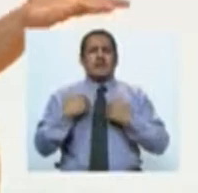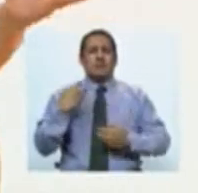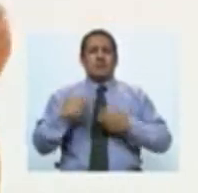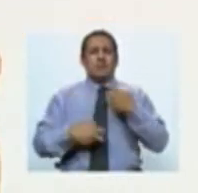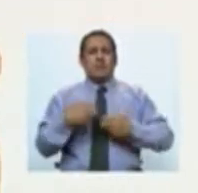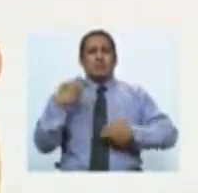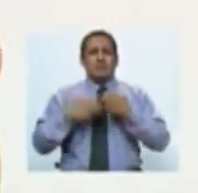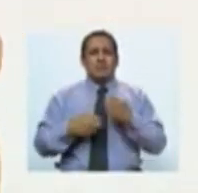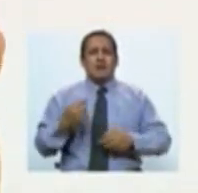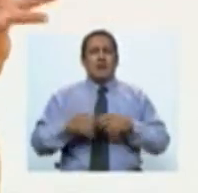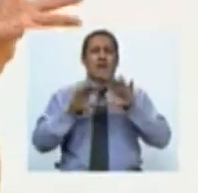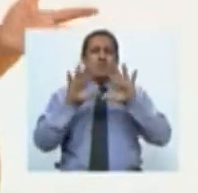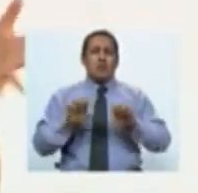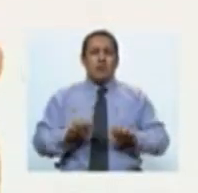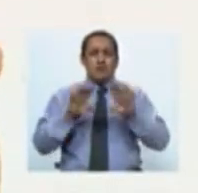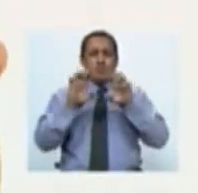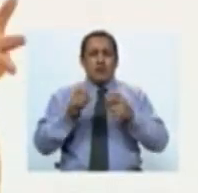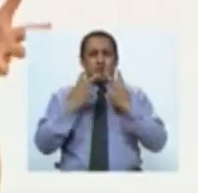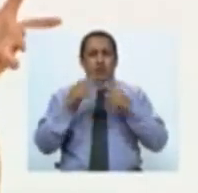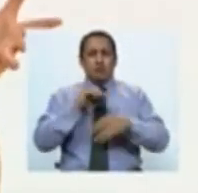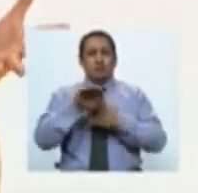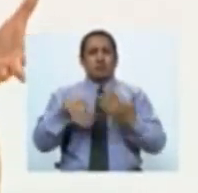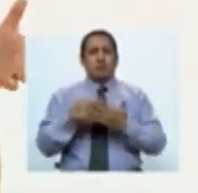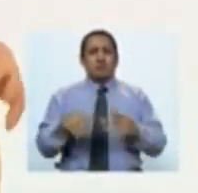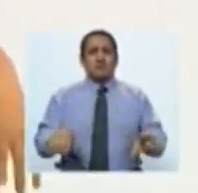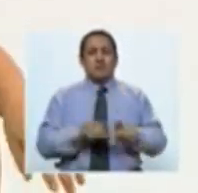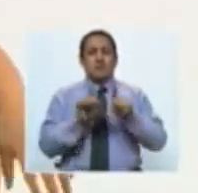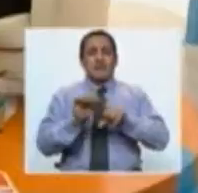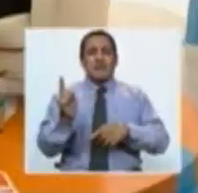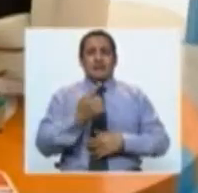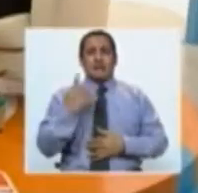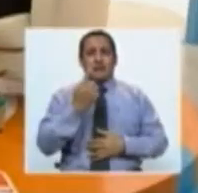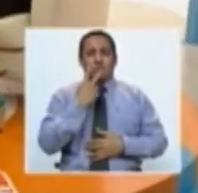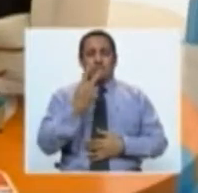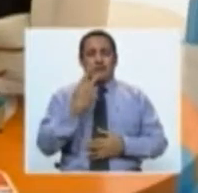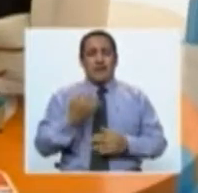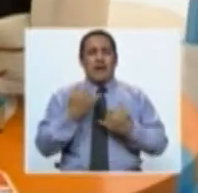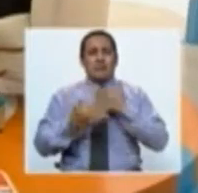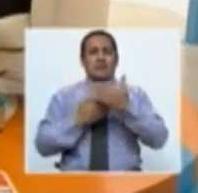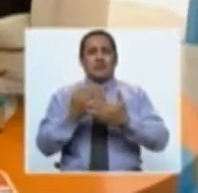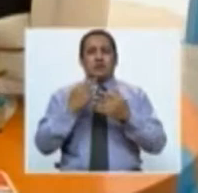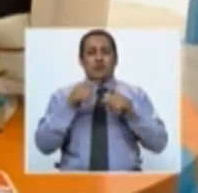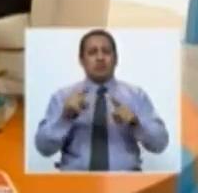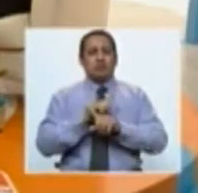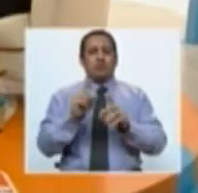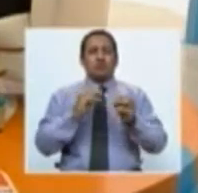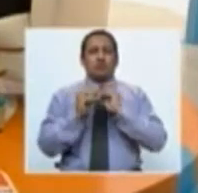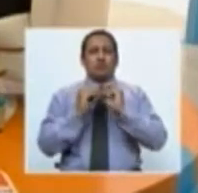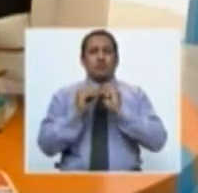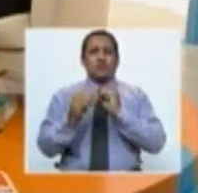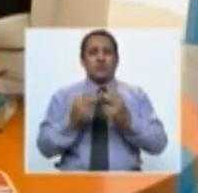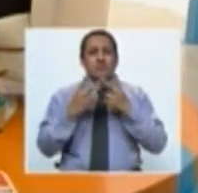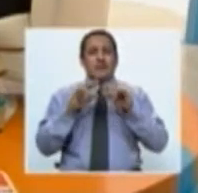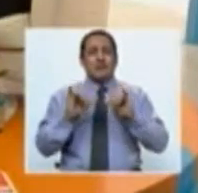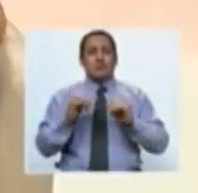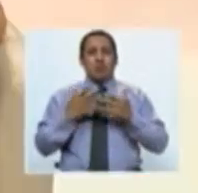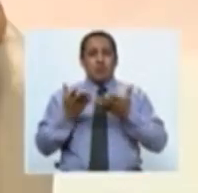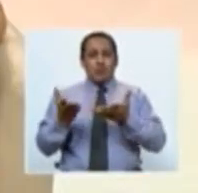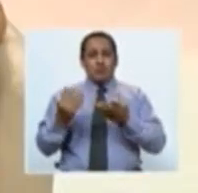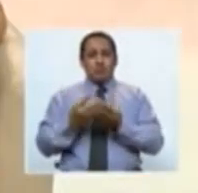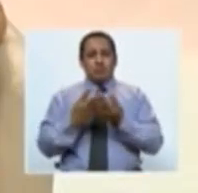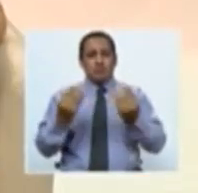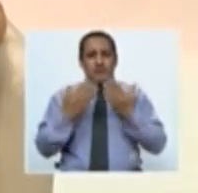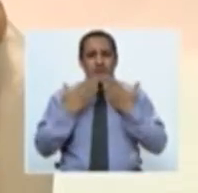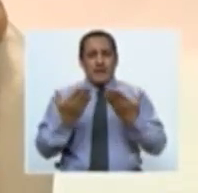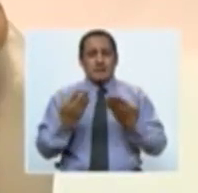tener tanto problema de estar evaluando a cada rato sobre todo, ¿no? El filtro desde el inicio. Exacto, eso todavía no se ha abordado. Eso Nos está quedamos pendiente. con eso